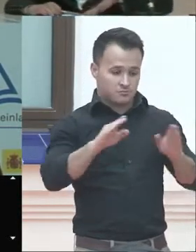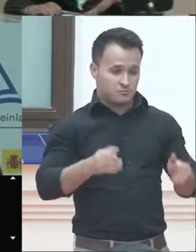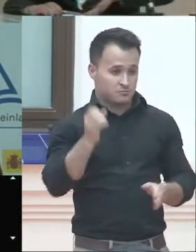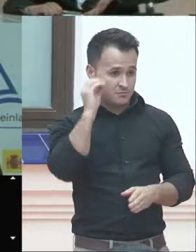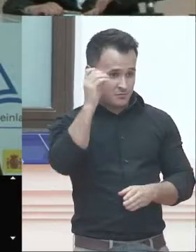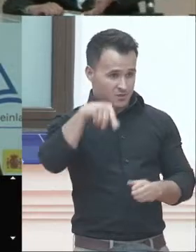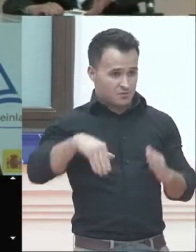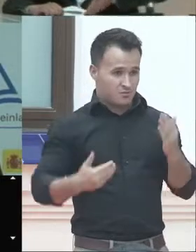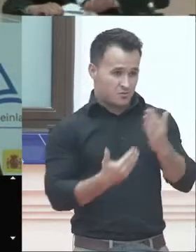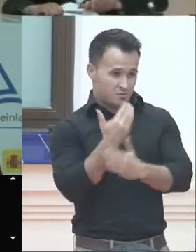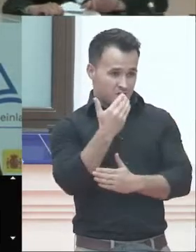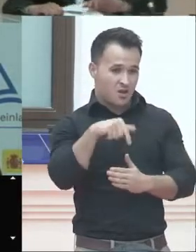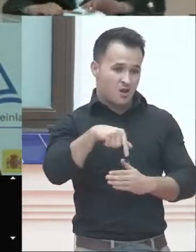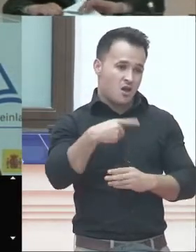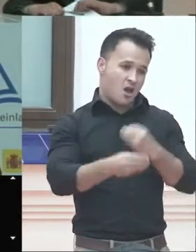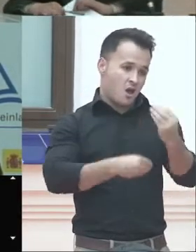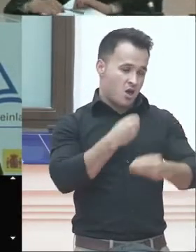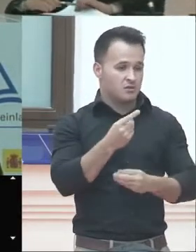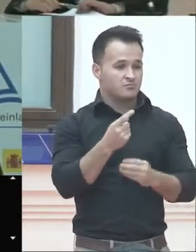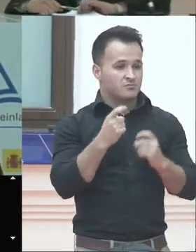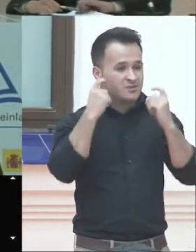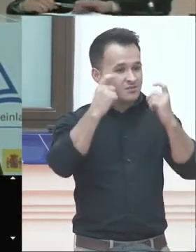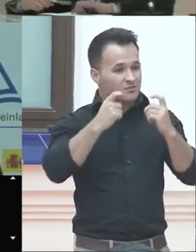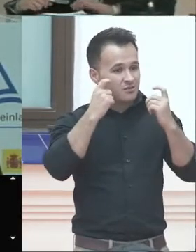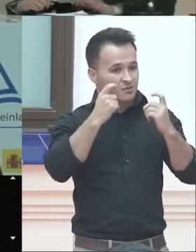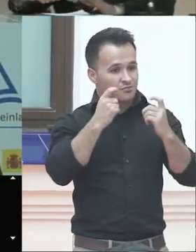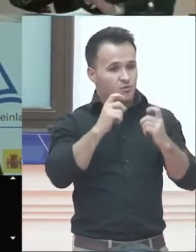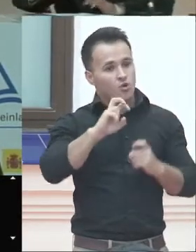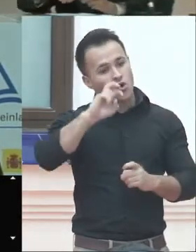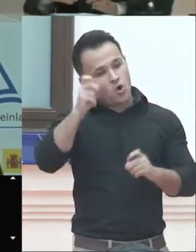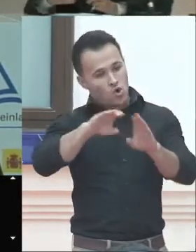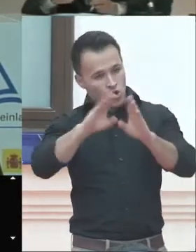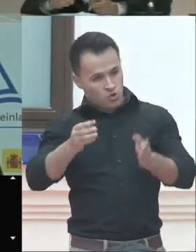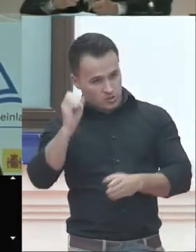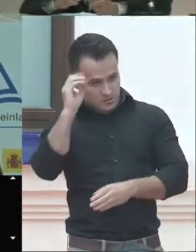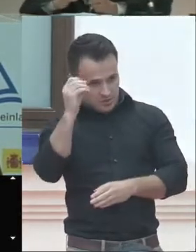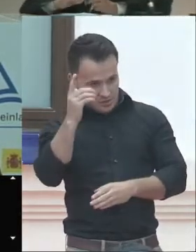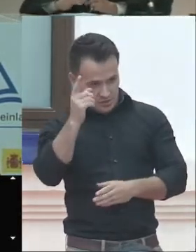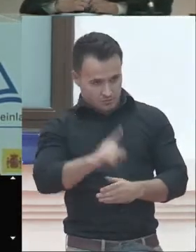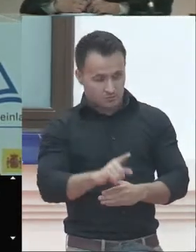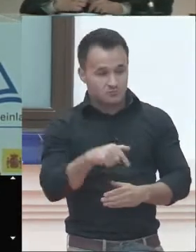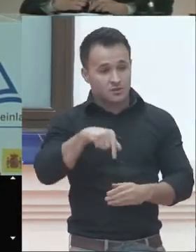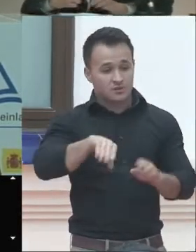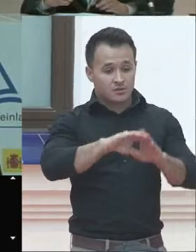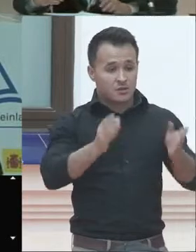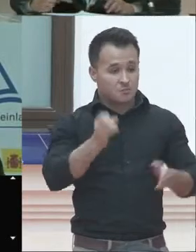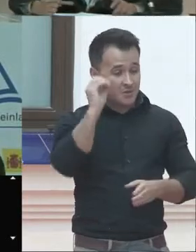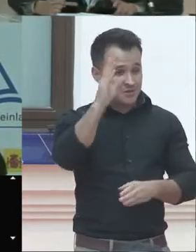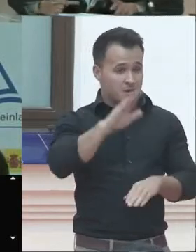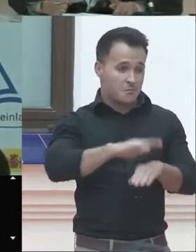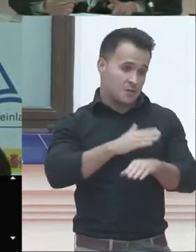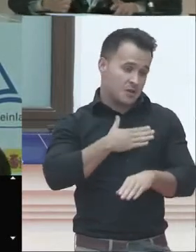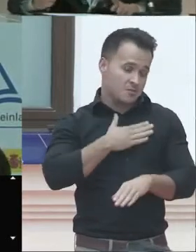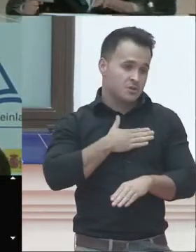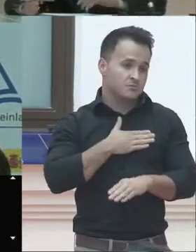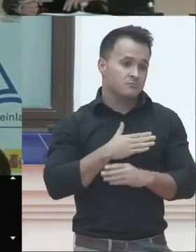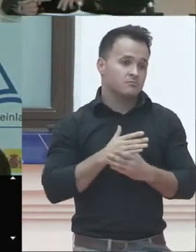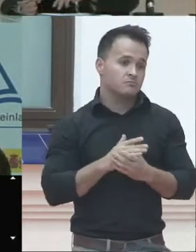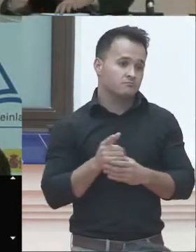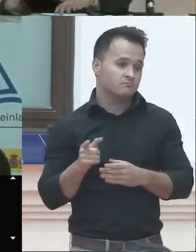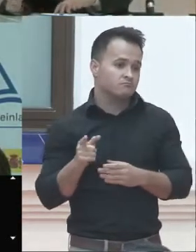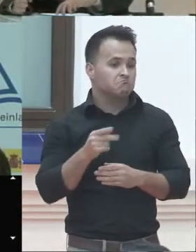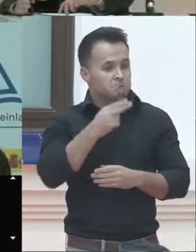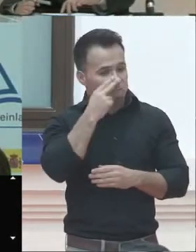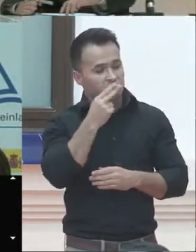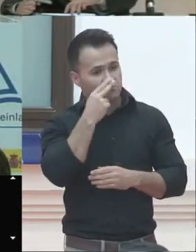mañana moderaremos o trataremos de hacerlo en otra mesa. Esta mesa, la verdad es que para mí pues va a ser